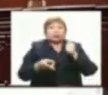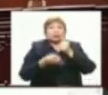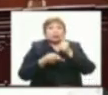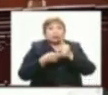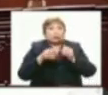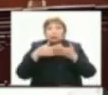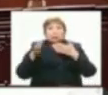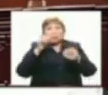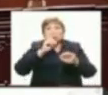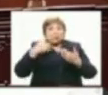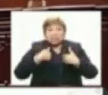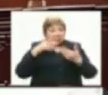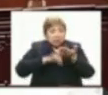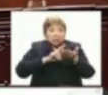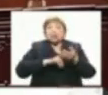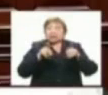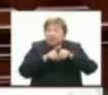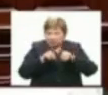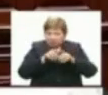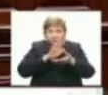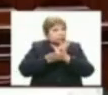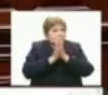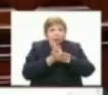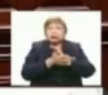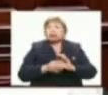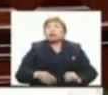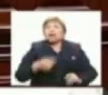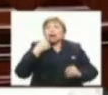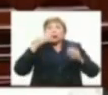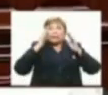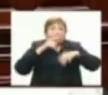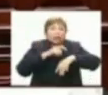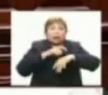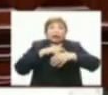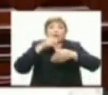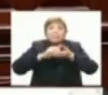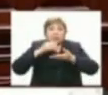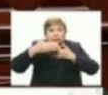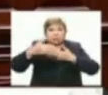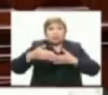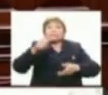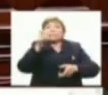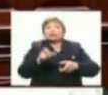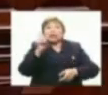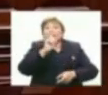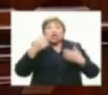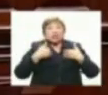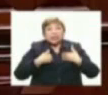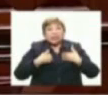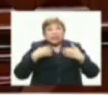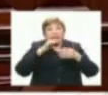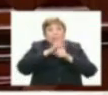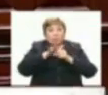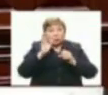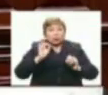asegurados. Se dispondrán las medidas para ampliar los horarios de atención para pacientes no COVID